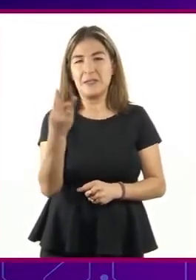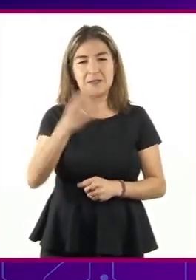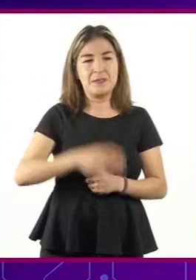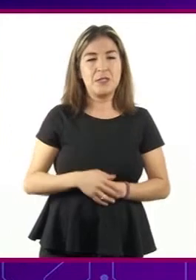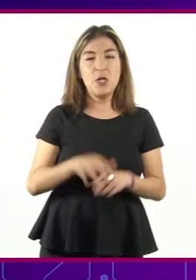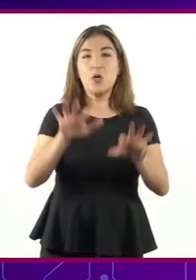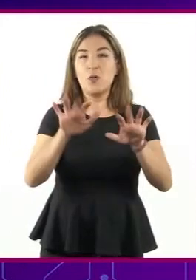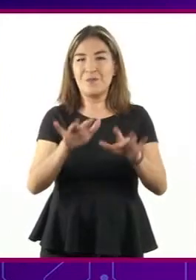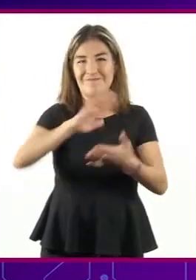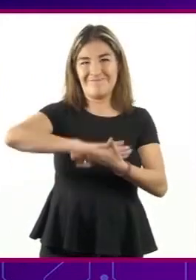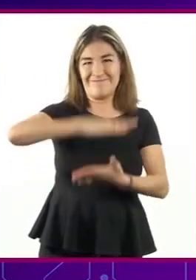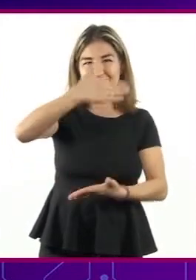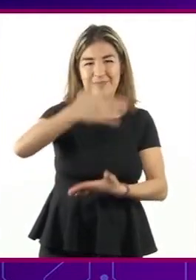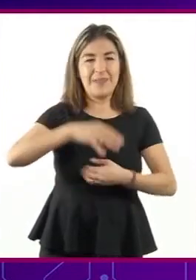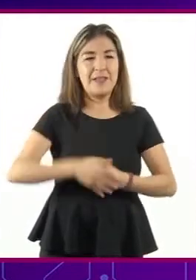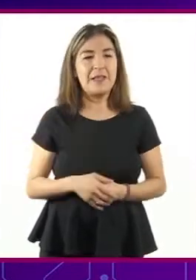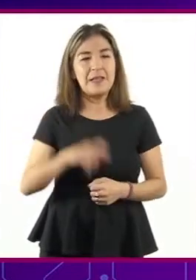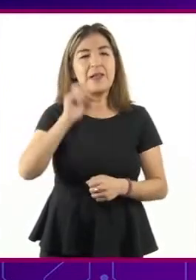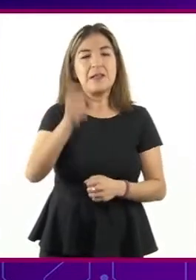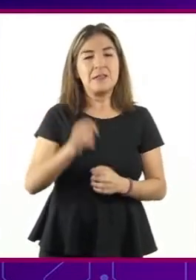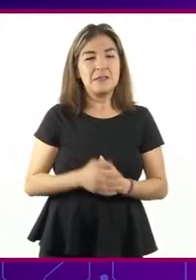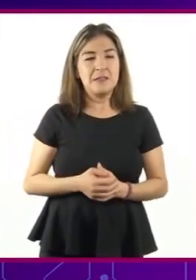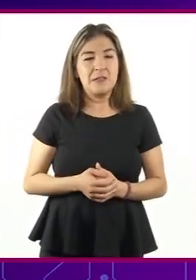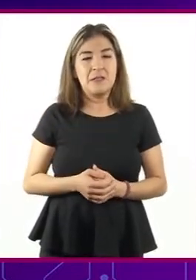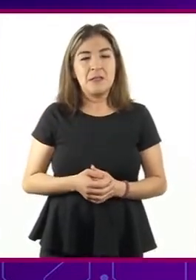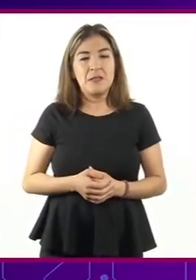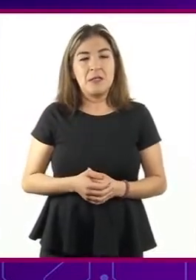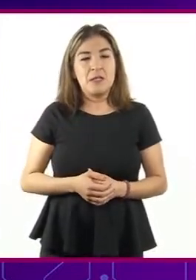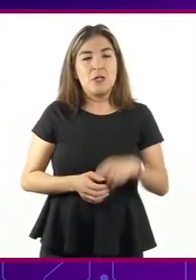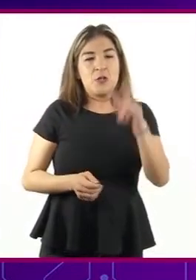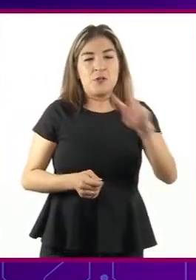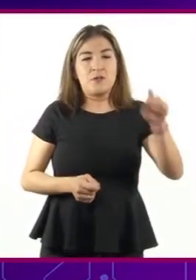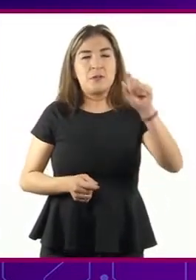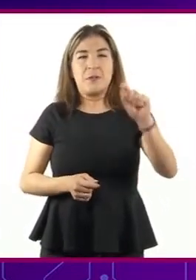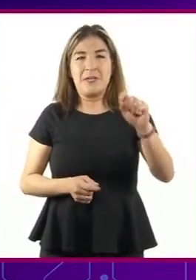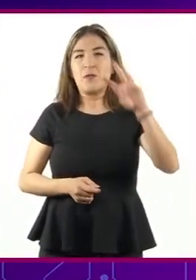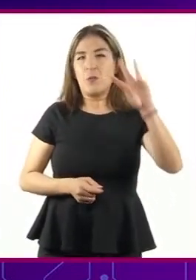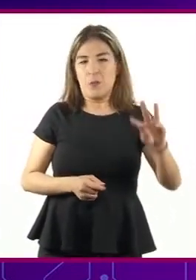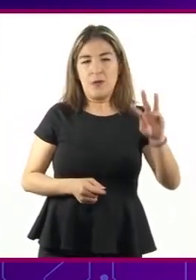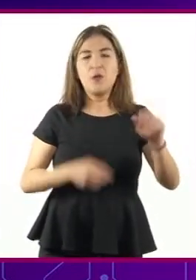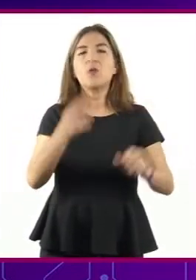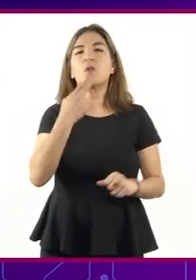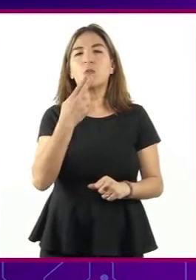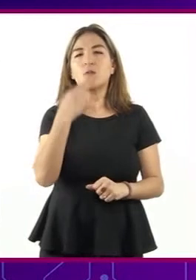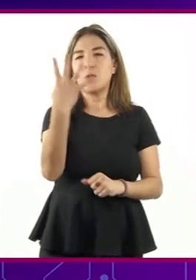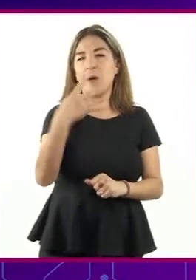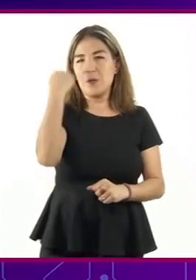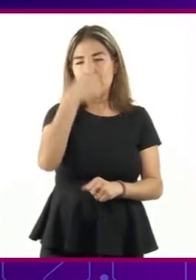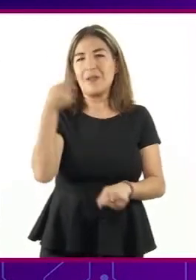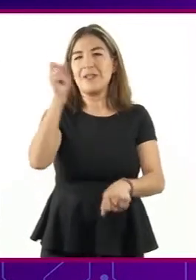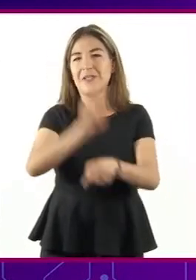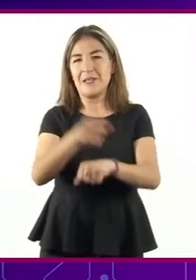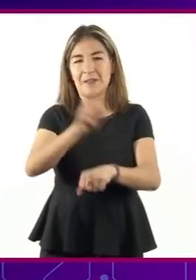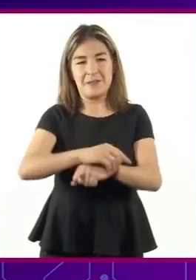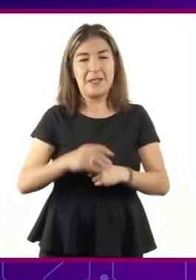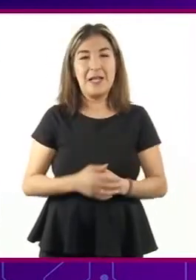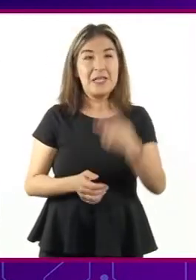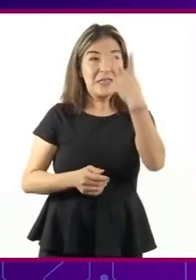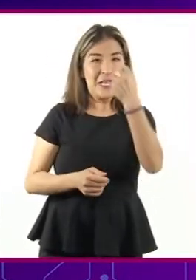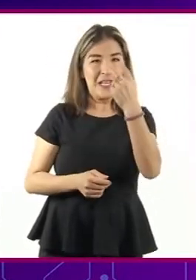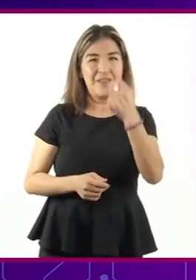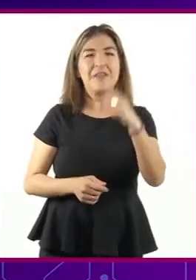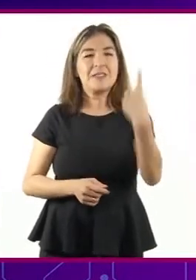computadora portátil de una potencia de 220 watts con un uso de 4 horas diarias. Una televisión